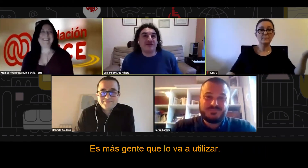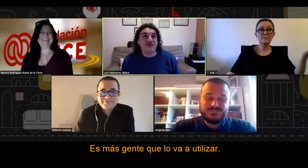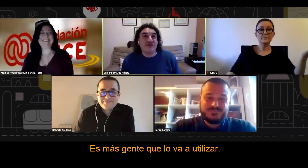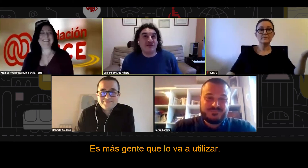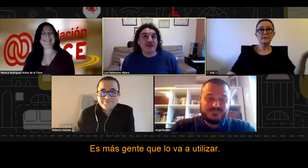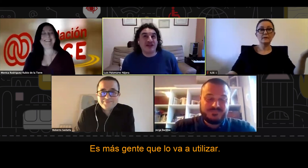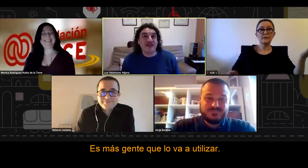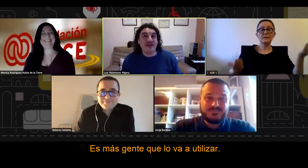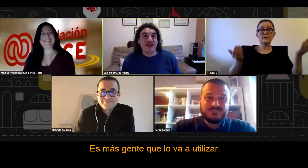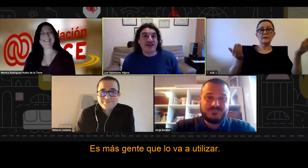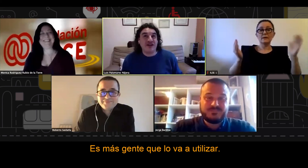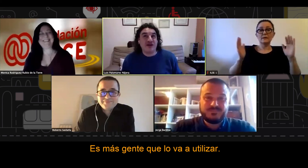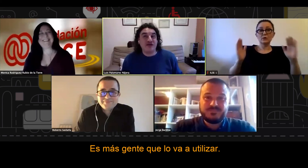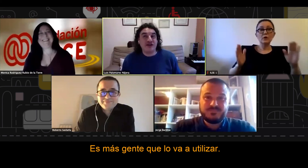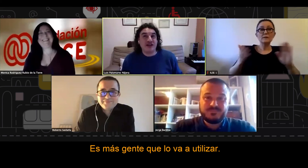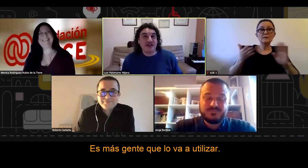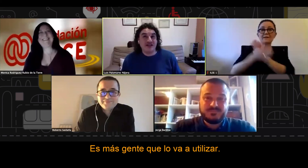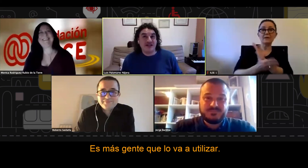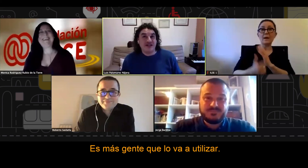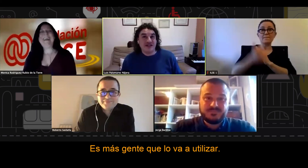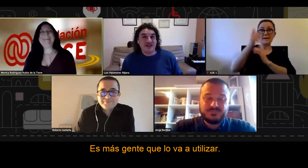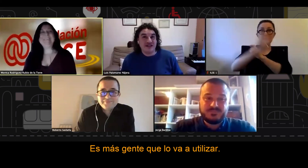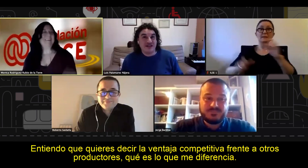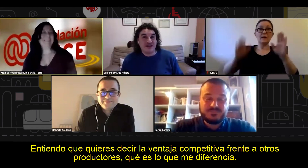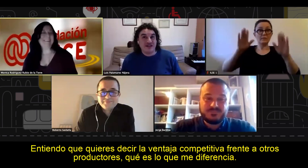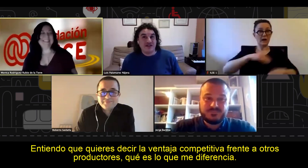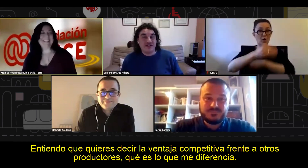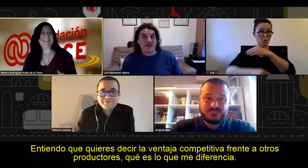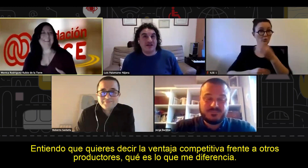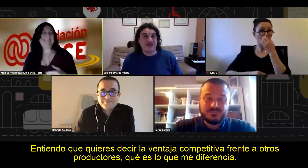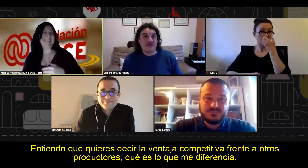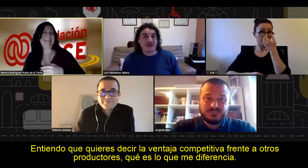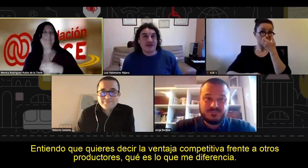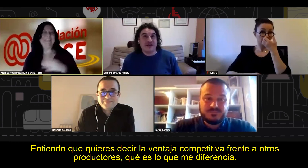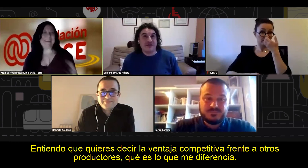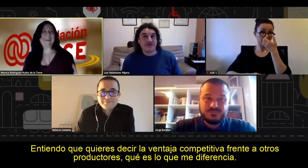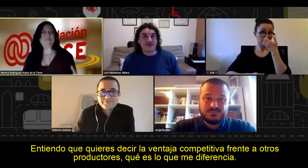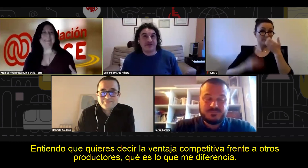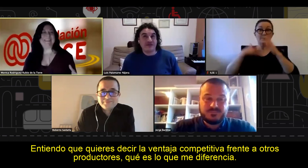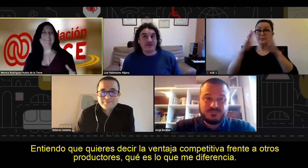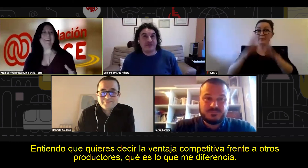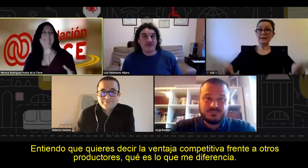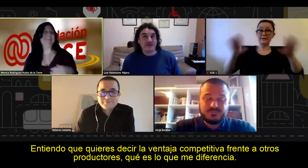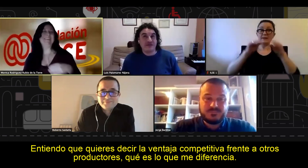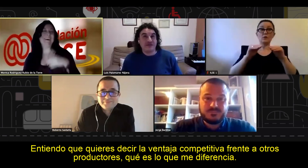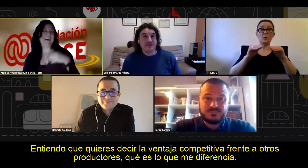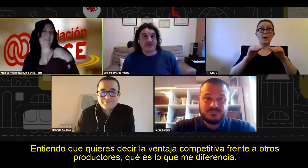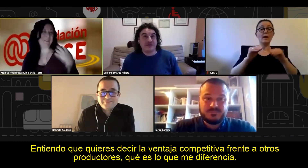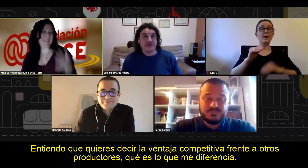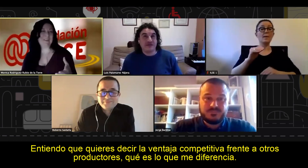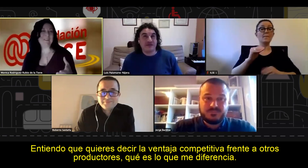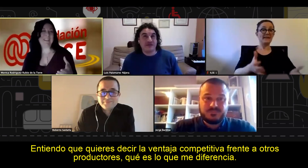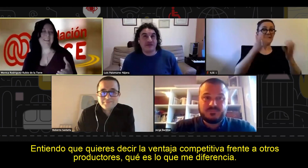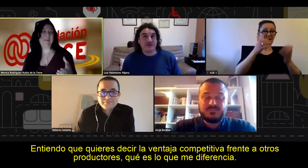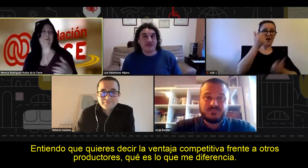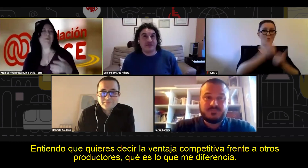es más gente que lo va a utilizar. entiendo que lo que quieres decir es la ventaja competitiva frente a